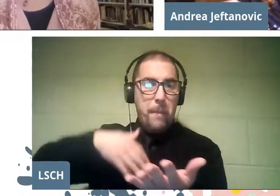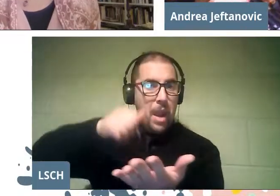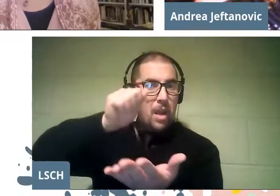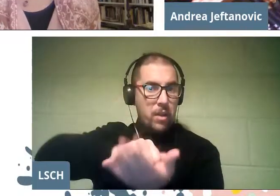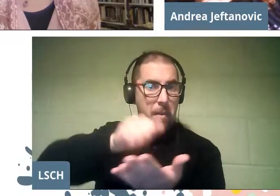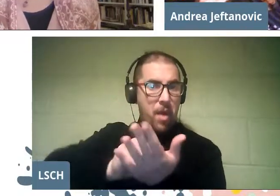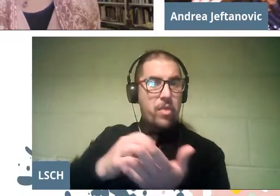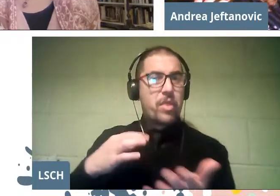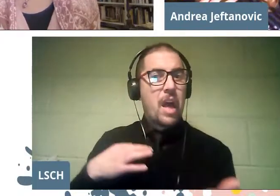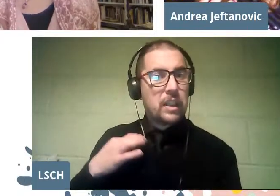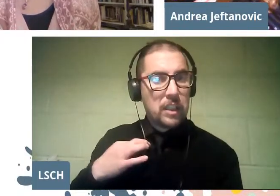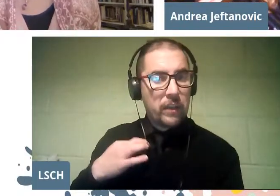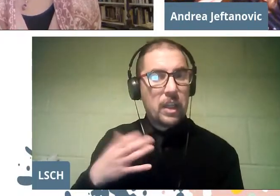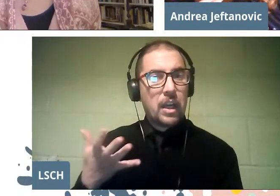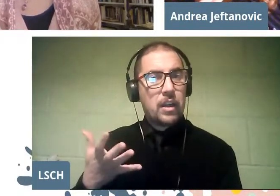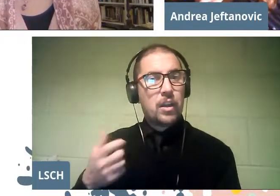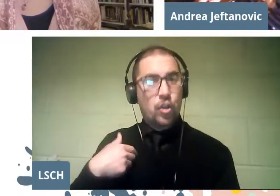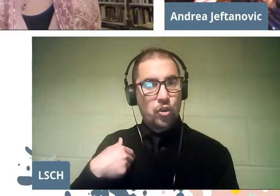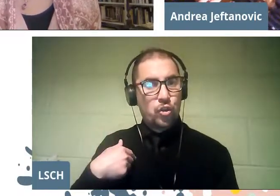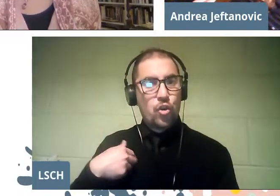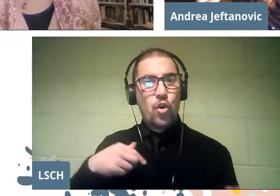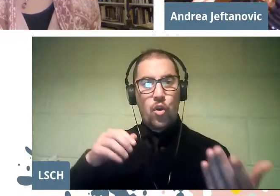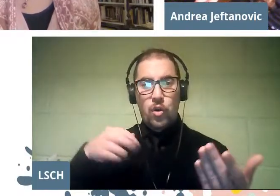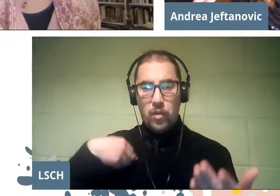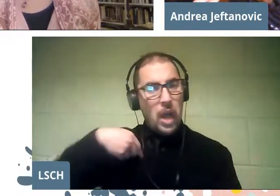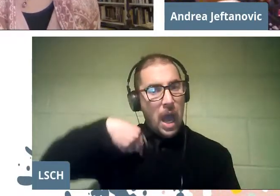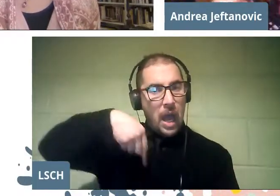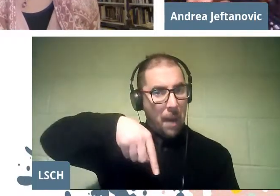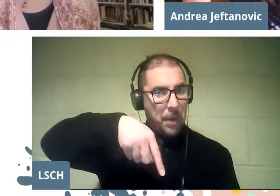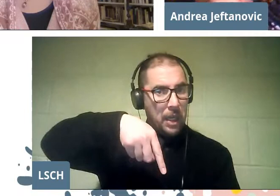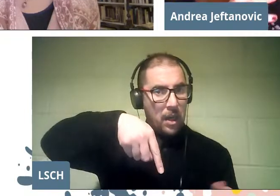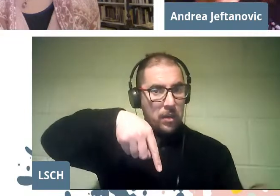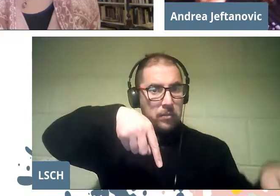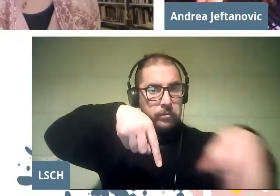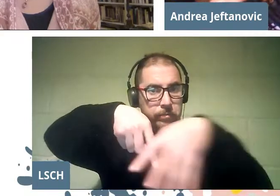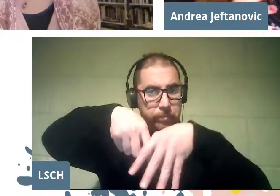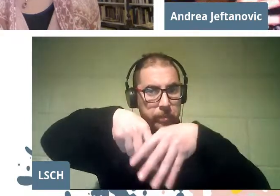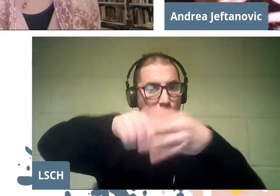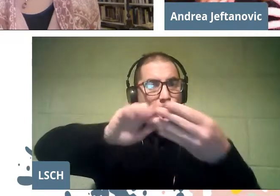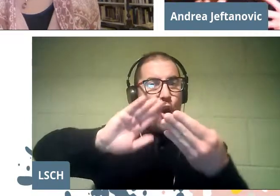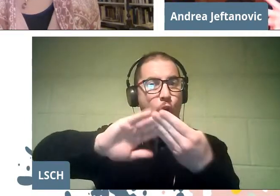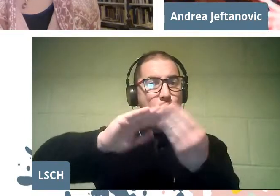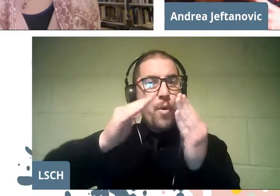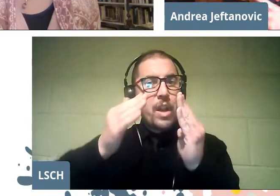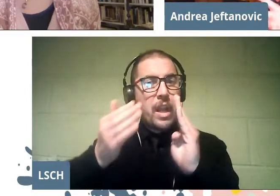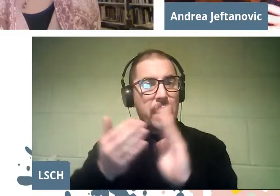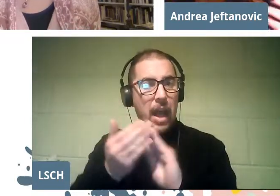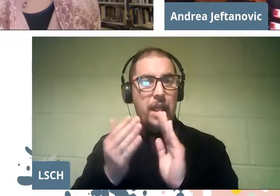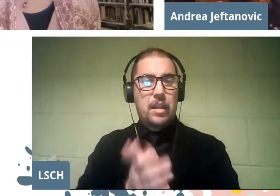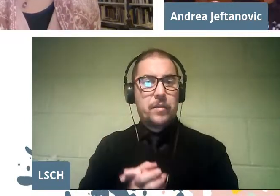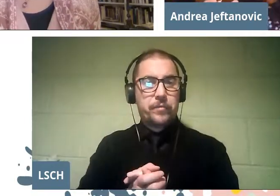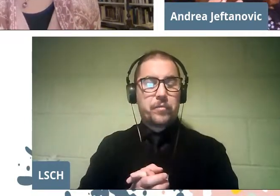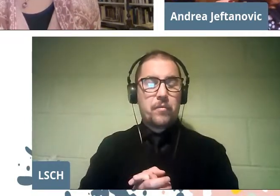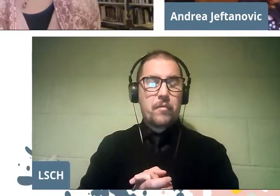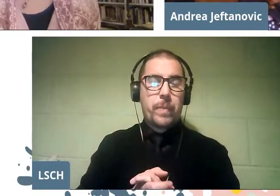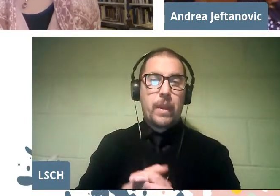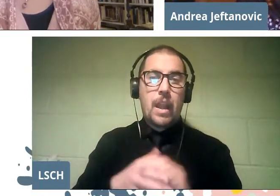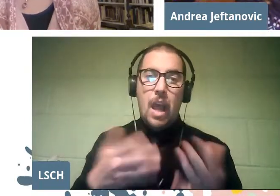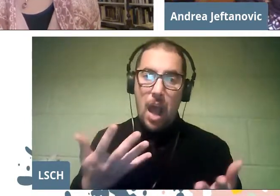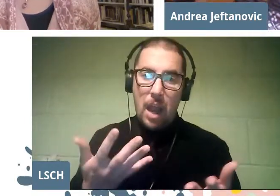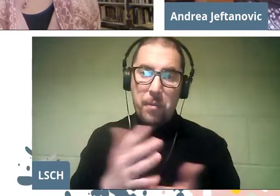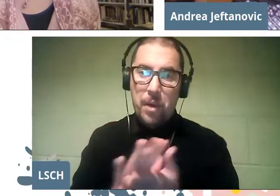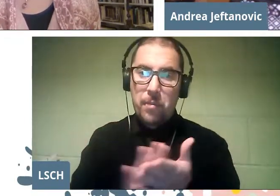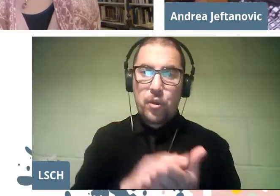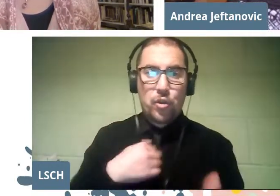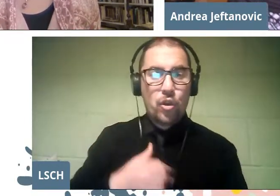cívica, reconocerme como comunidad. Yo creo que fue muy bonito, por supuesto que hay partes que son más difíciles, ¿verdad? Pero hay una parte que sí